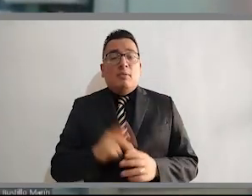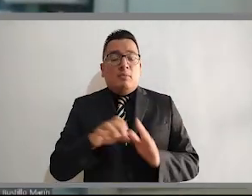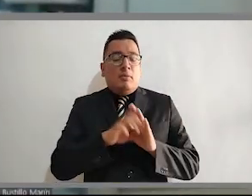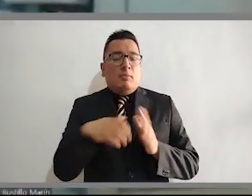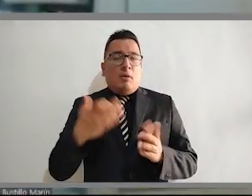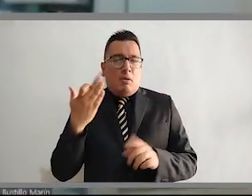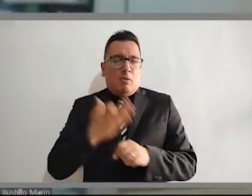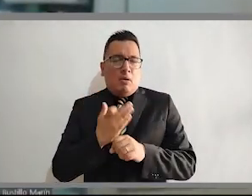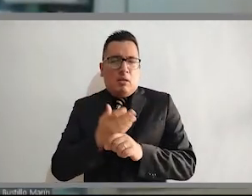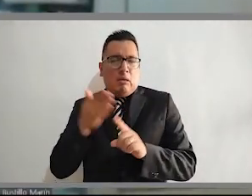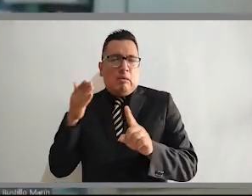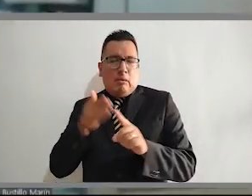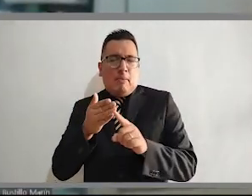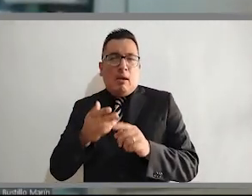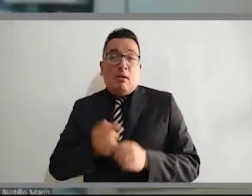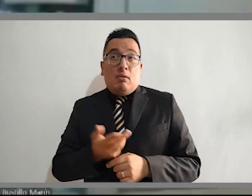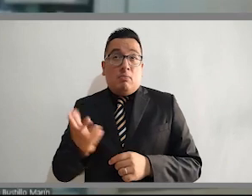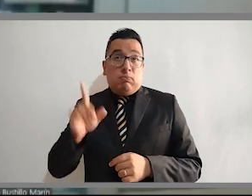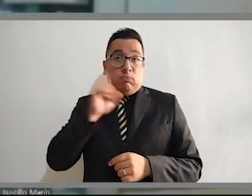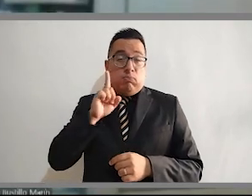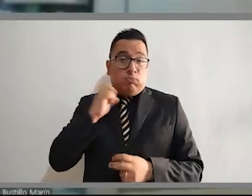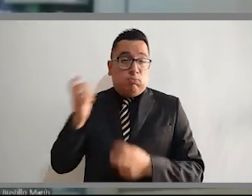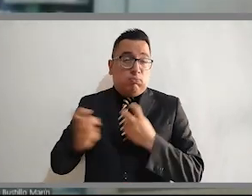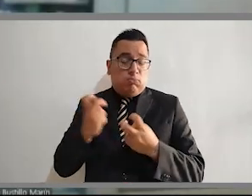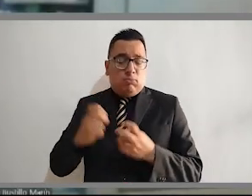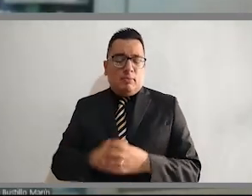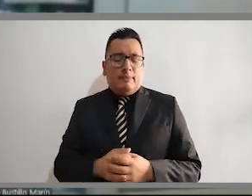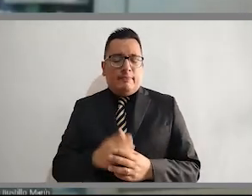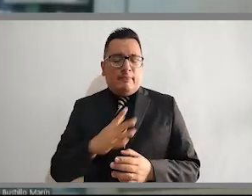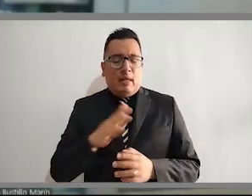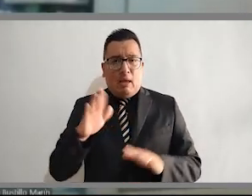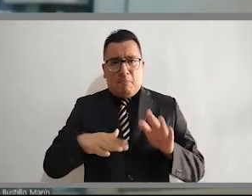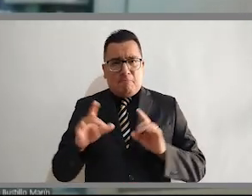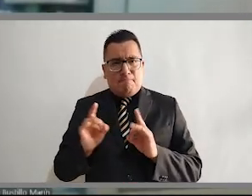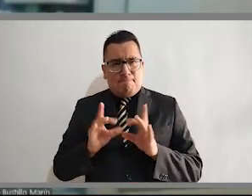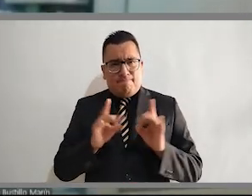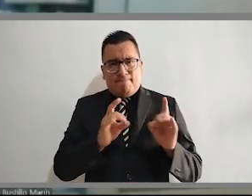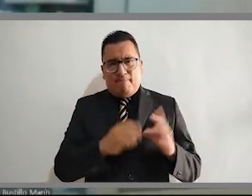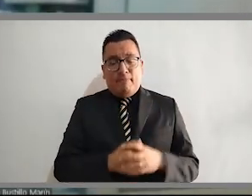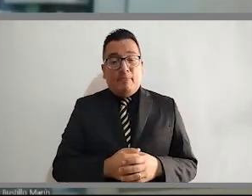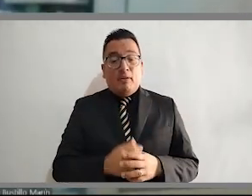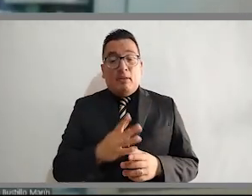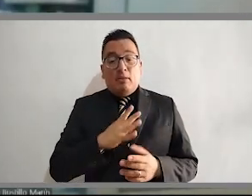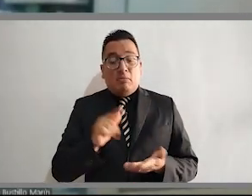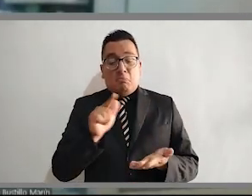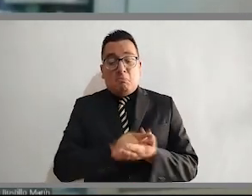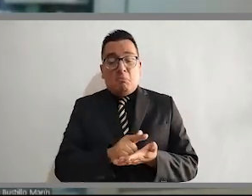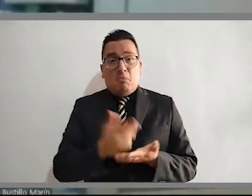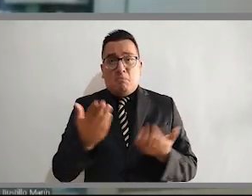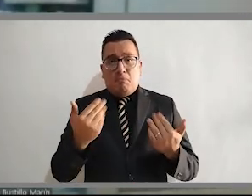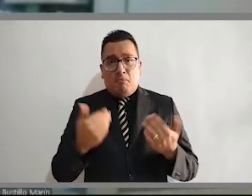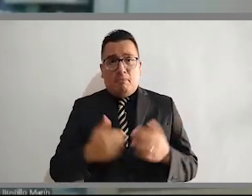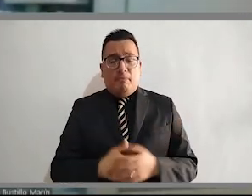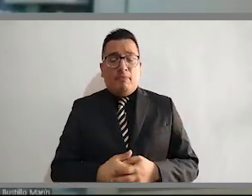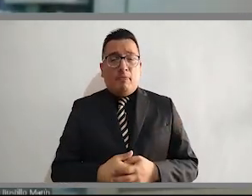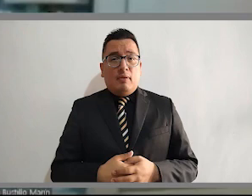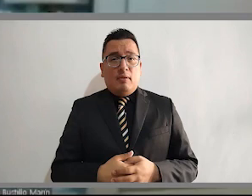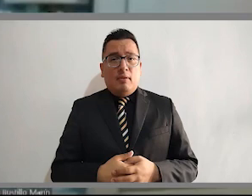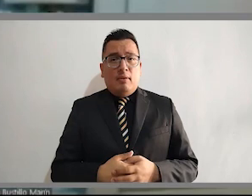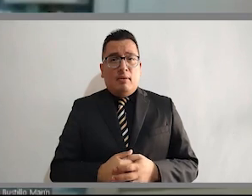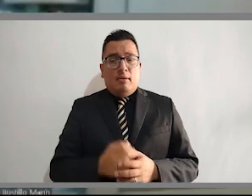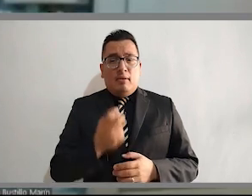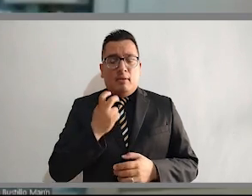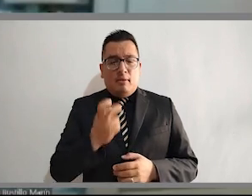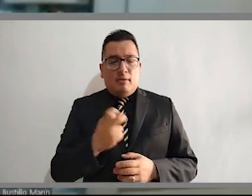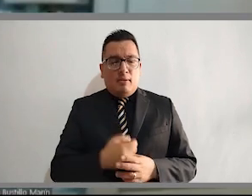pero si nosotros hablamos de la violencia política de género, hay contextos, situaciones que no están abarcadas por la ley. Y